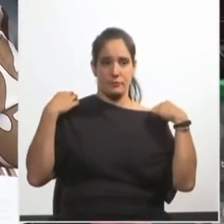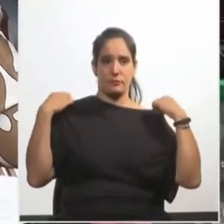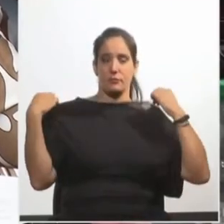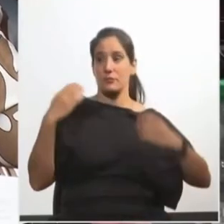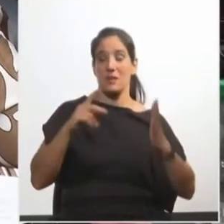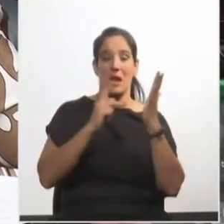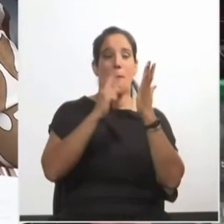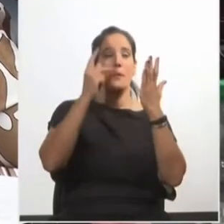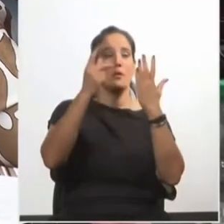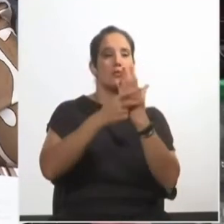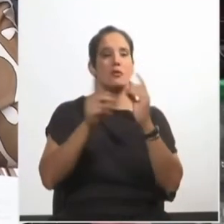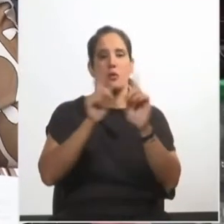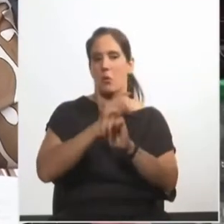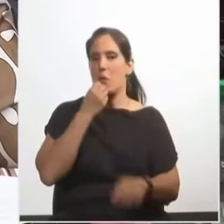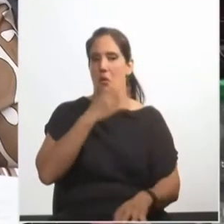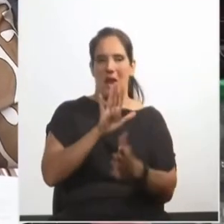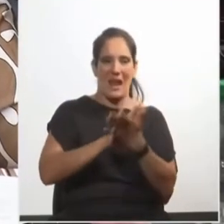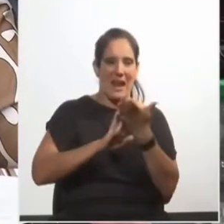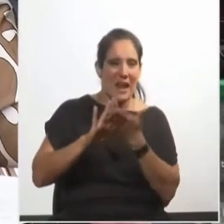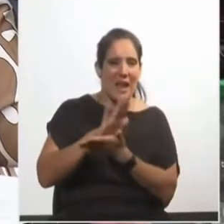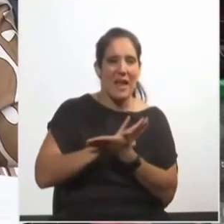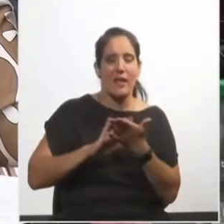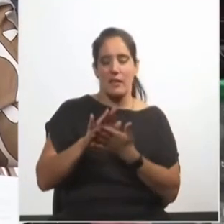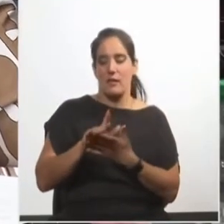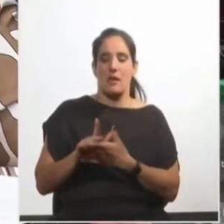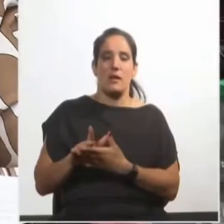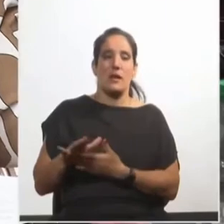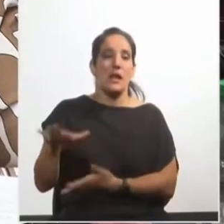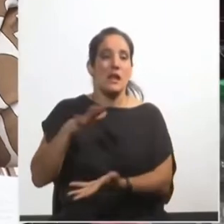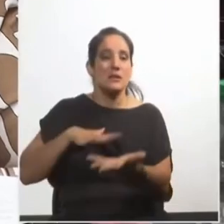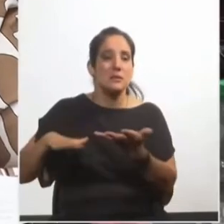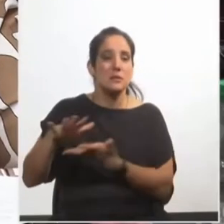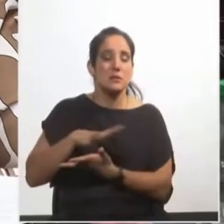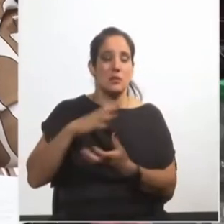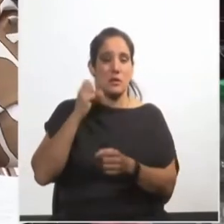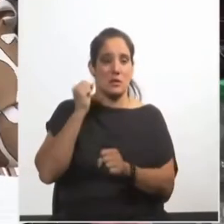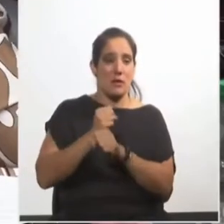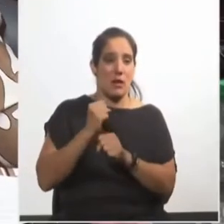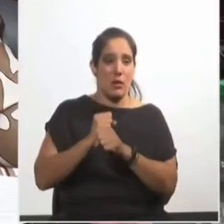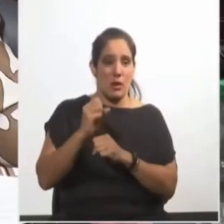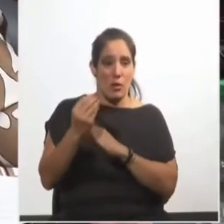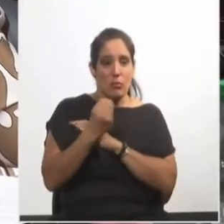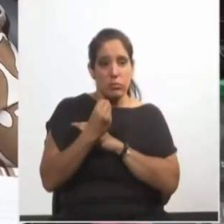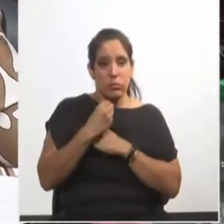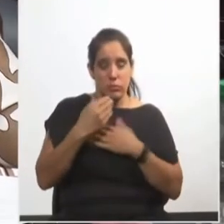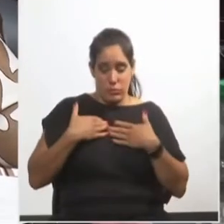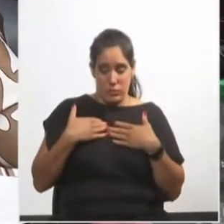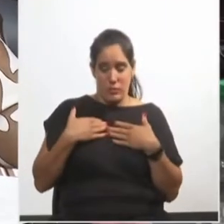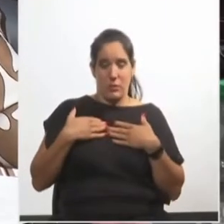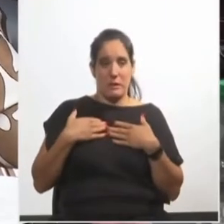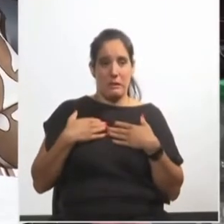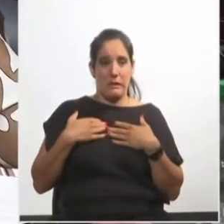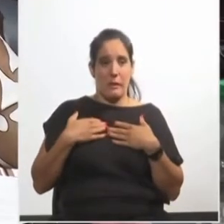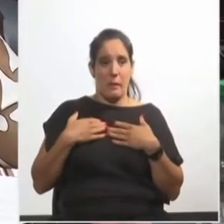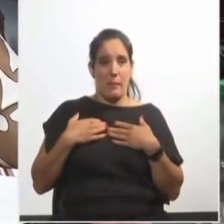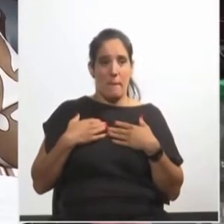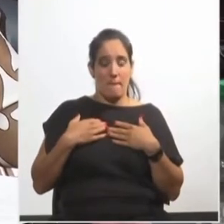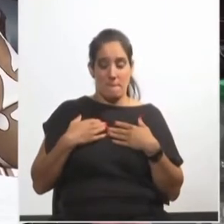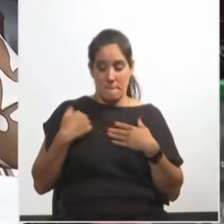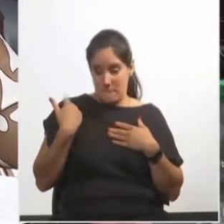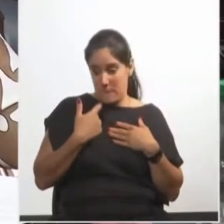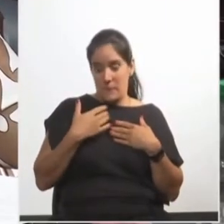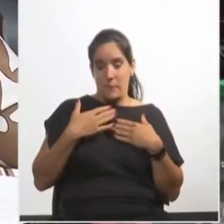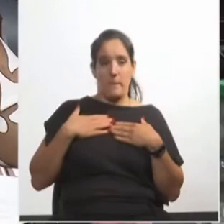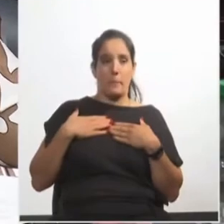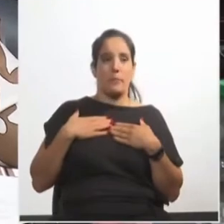proyecto no mejora en nada la situación de los trabajadores independientes, de los que poco se ha hablado. Se trata de una